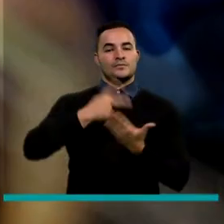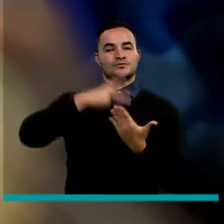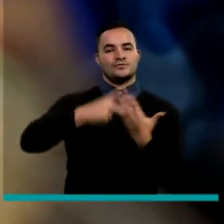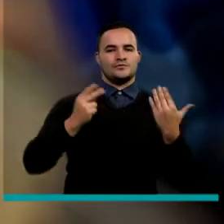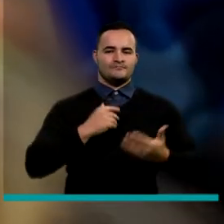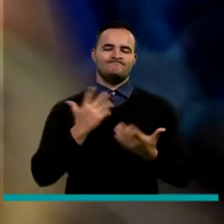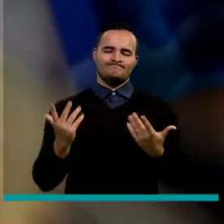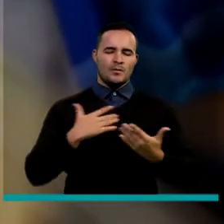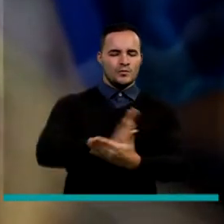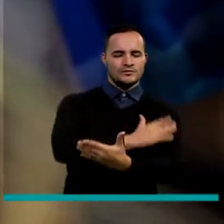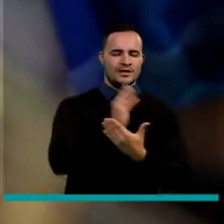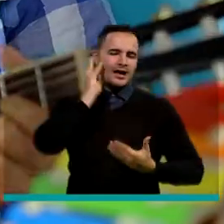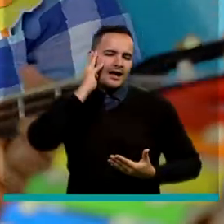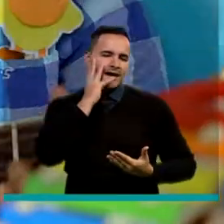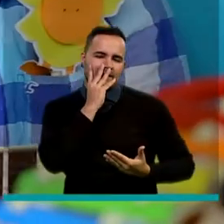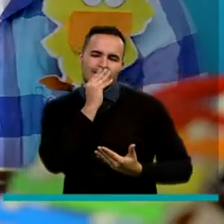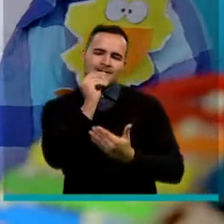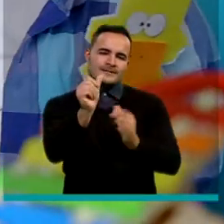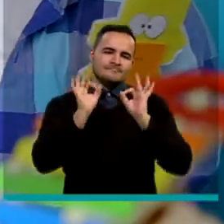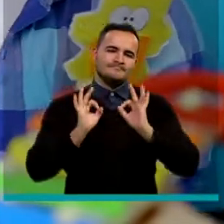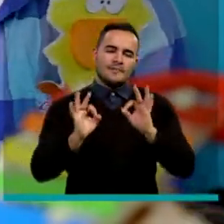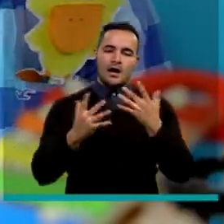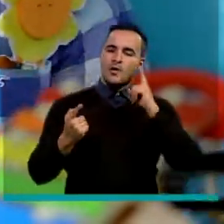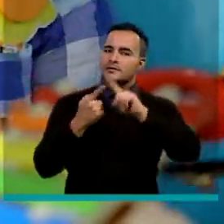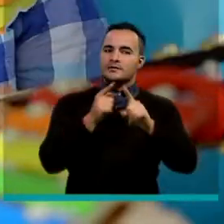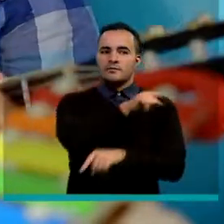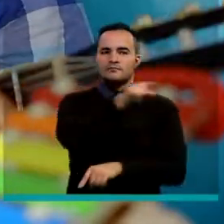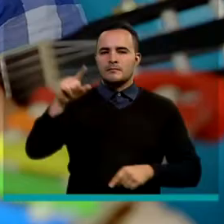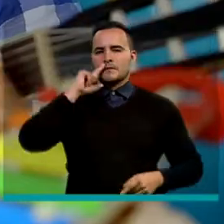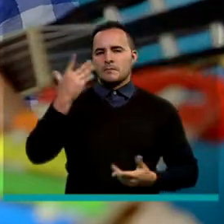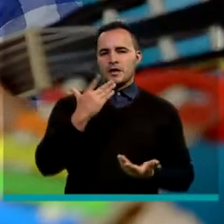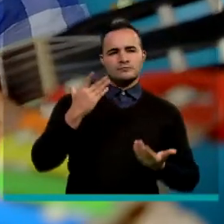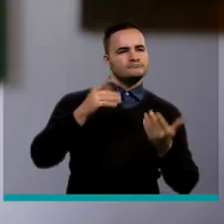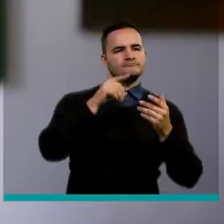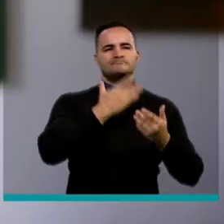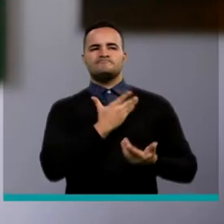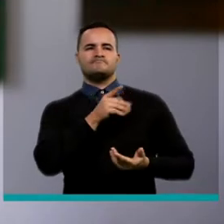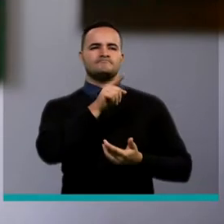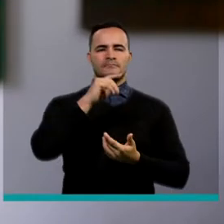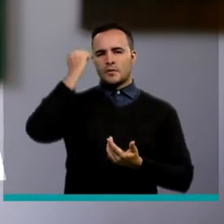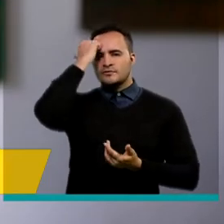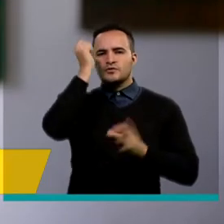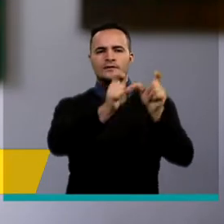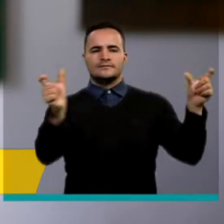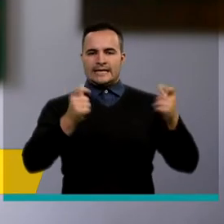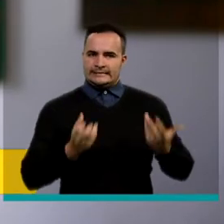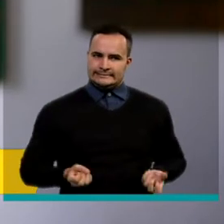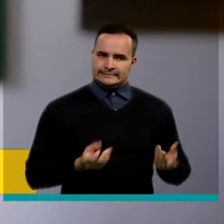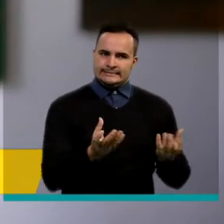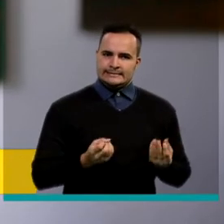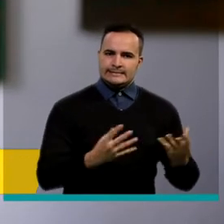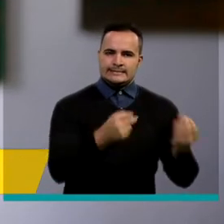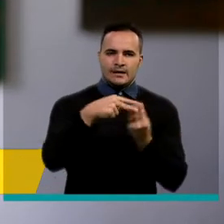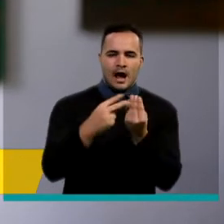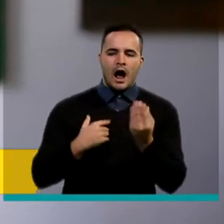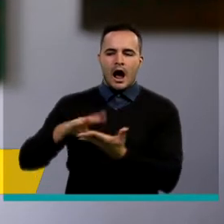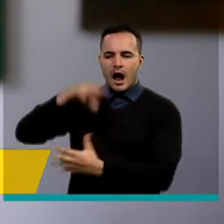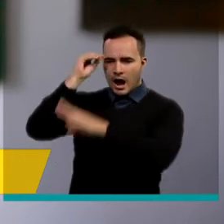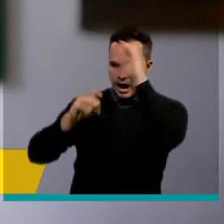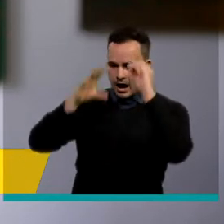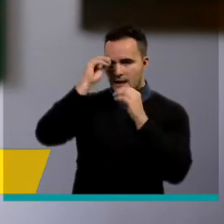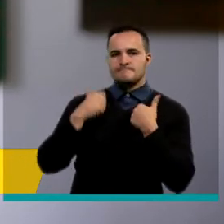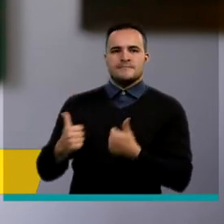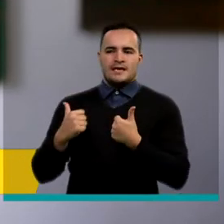en respuesta a oxigenar a tanto papás como a maestros, brindándoles herramientas de una pedagogía con amor en